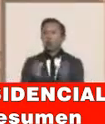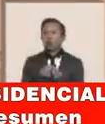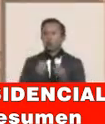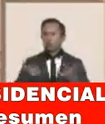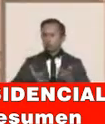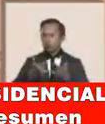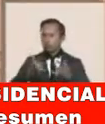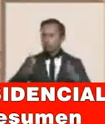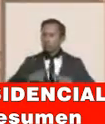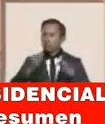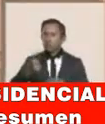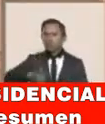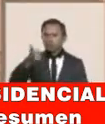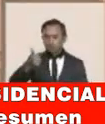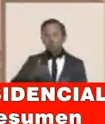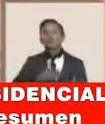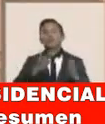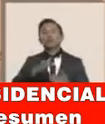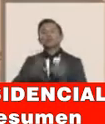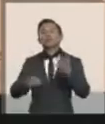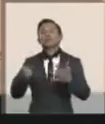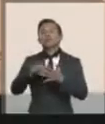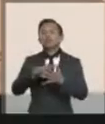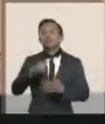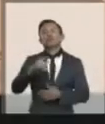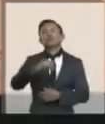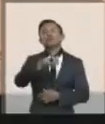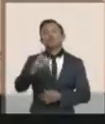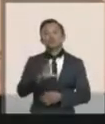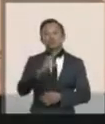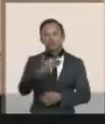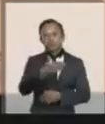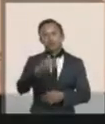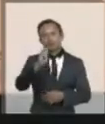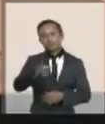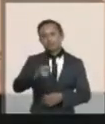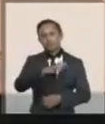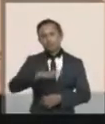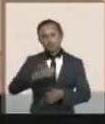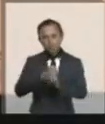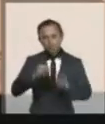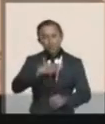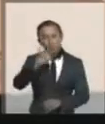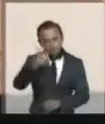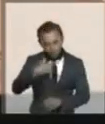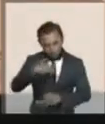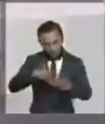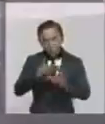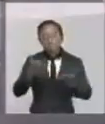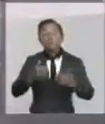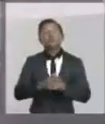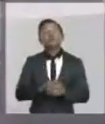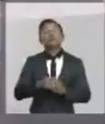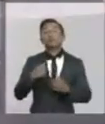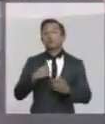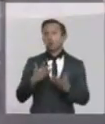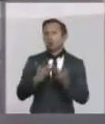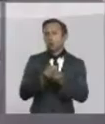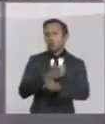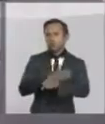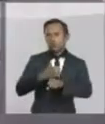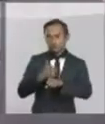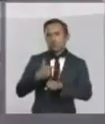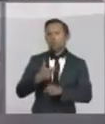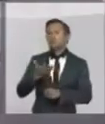de los candidatos. Como se esperaba, todos se fueron contra Andrés Manuel López Obrador y le